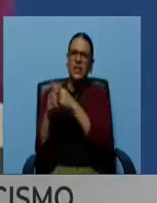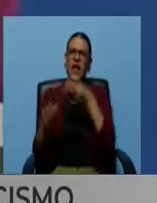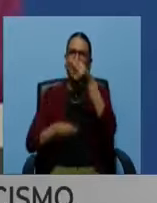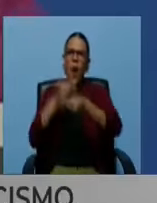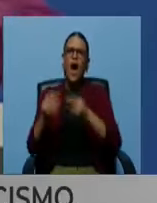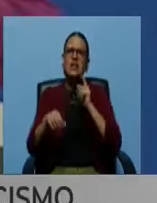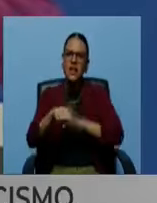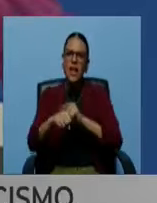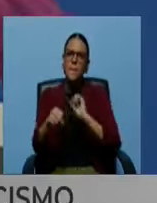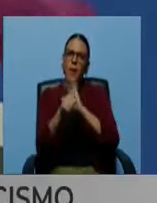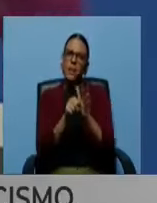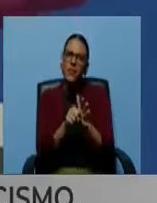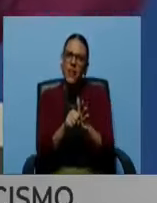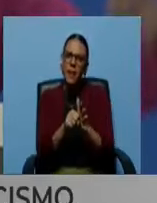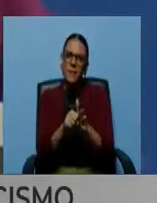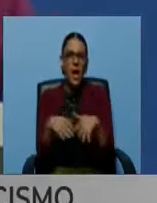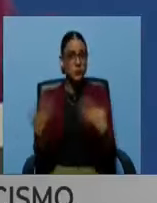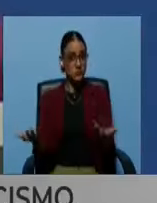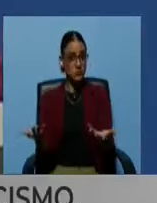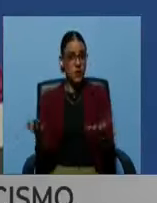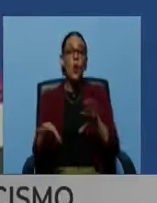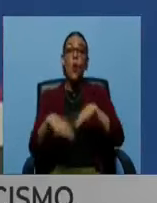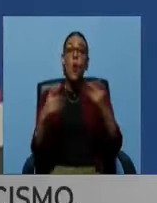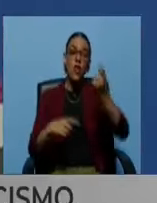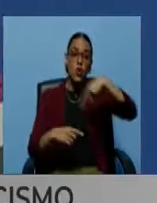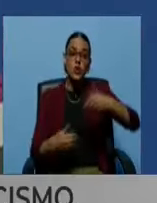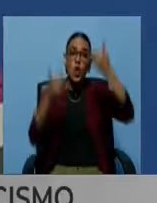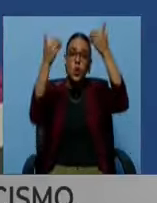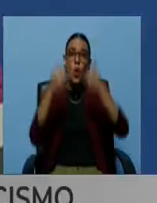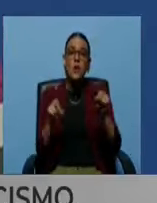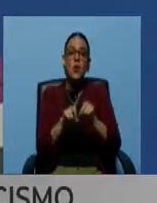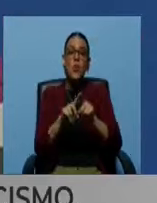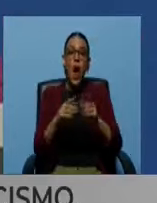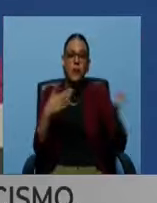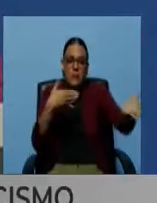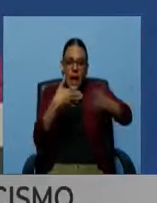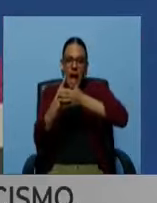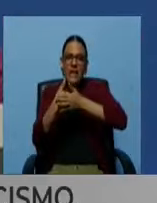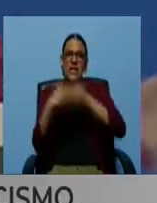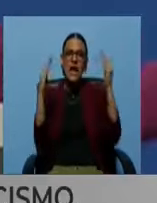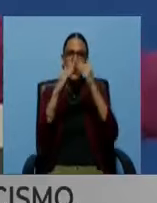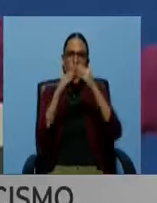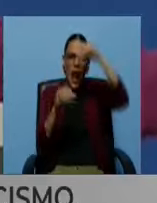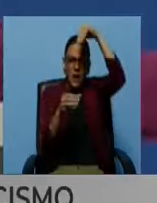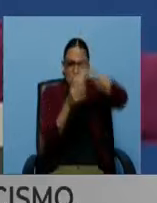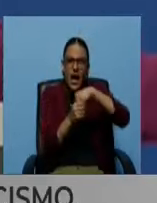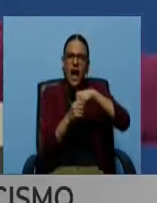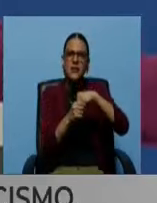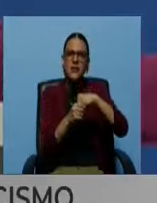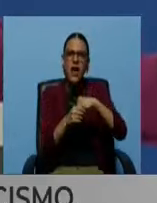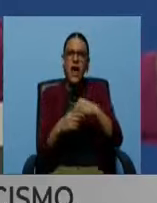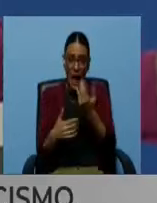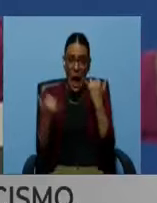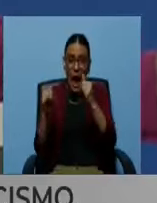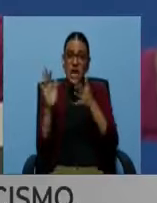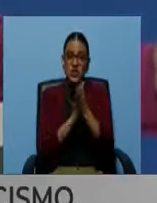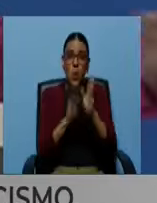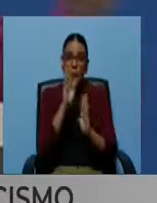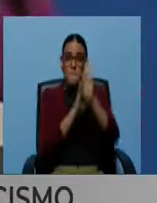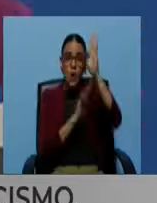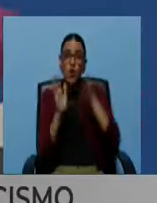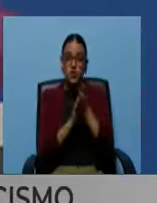la pandemia, cuando la humanidad entera se encerró en sus casas? Hubo crecimiento del